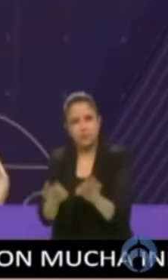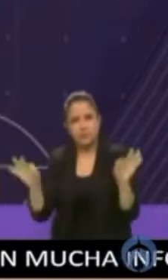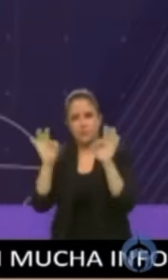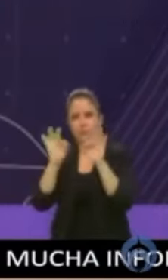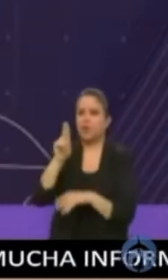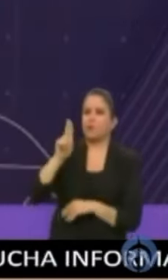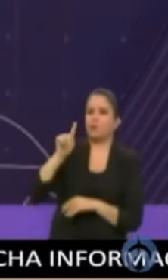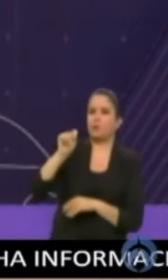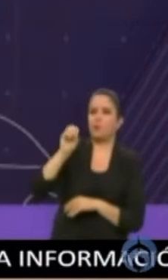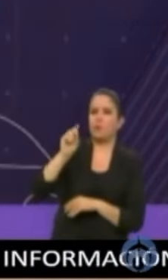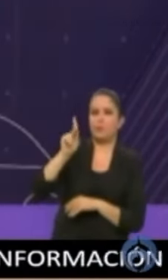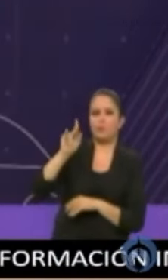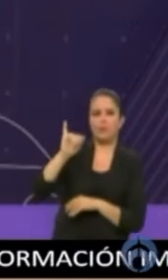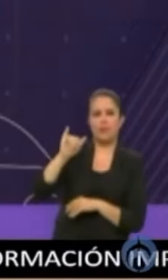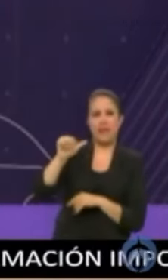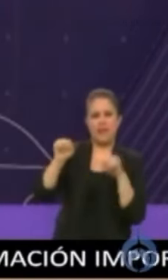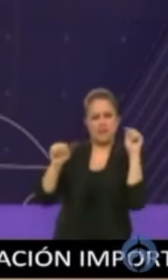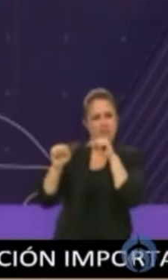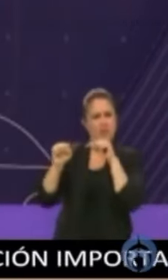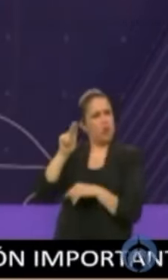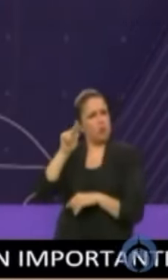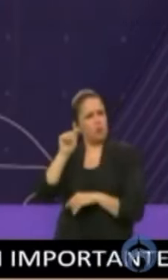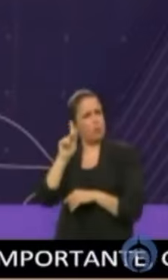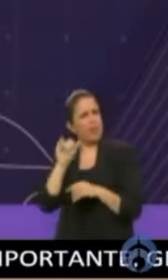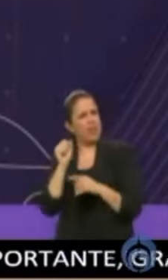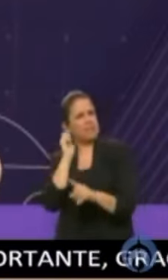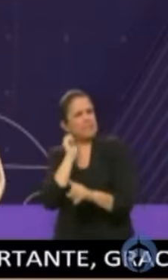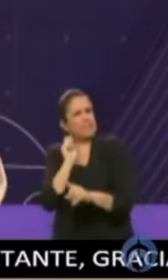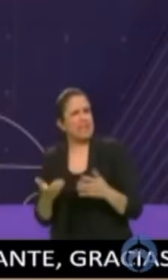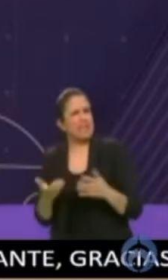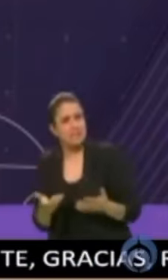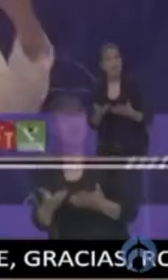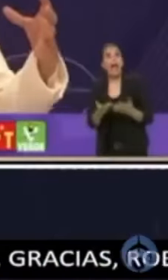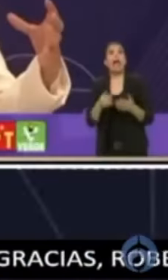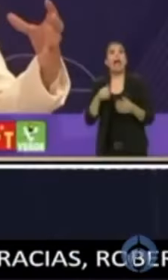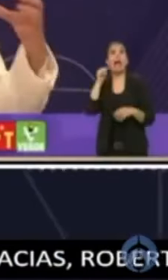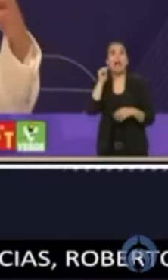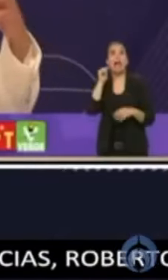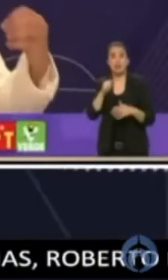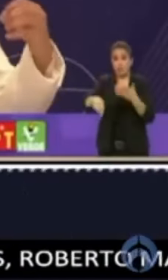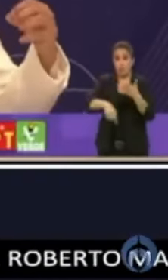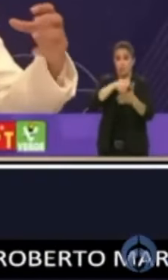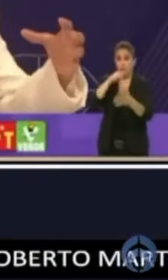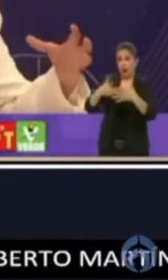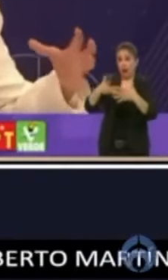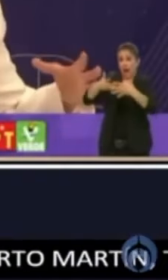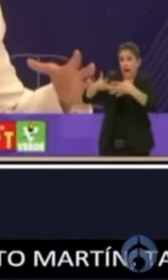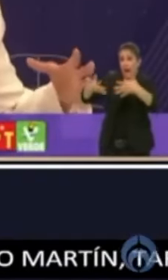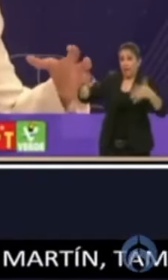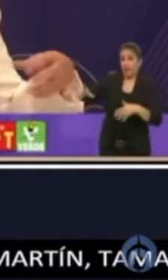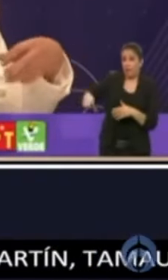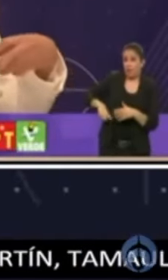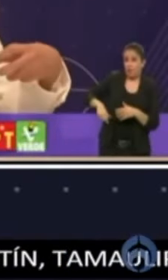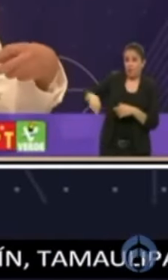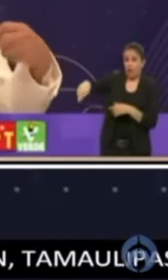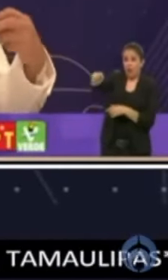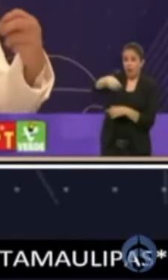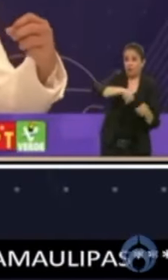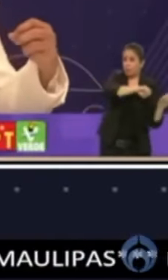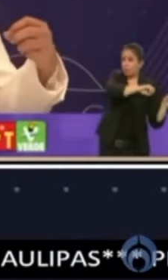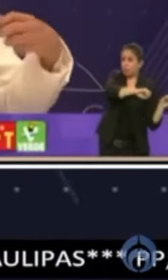tiempo real, viendo estas reacciones. Pero mira, el problema es que estaban leyendo, tanto ella como Santiago Taboada. Leían,